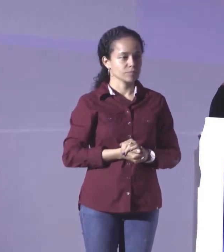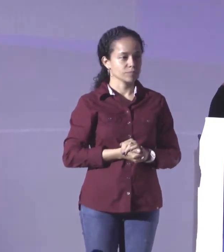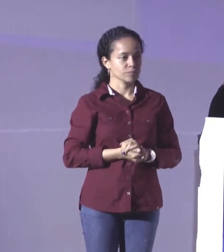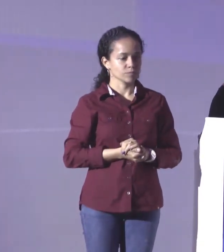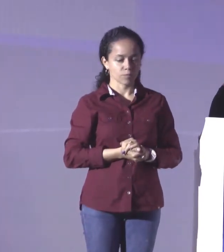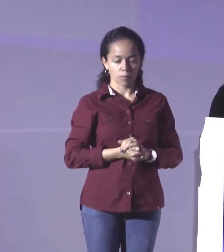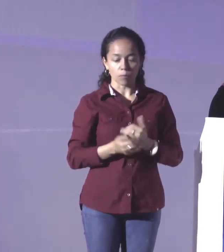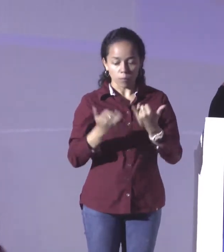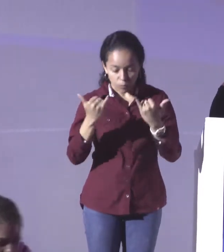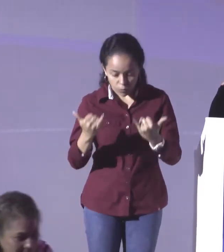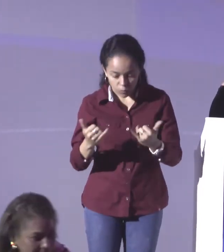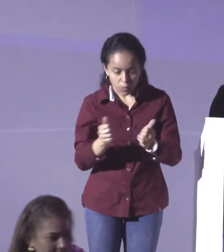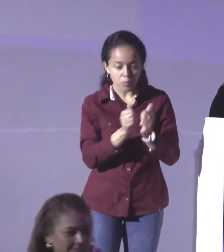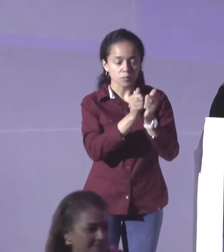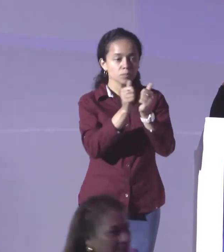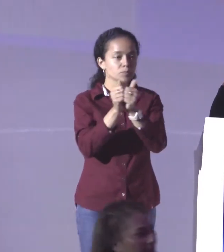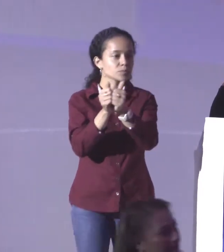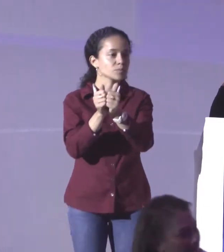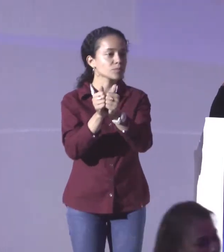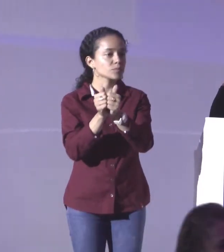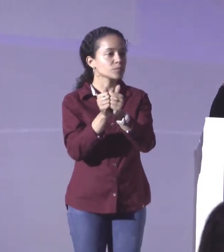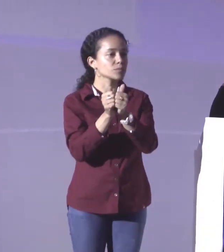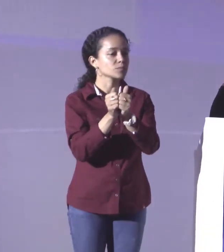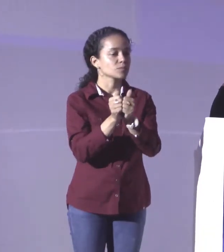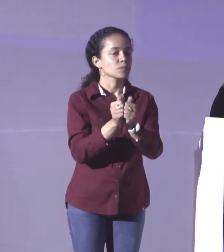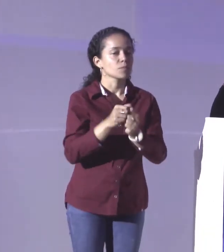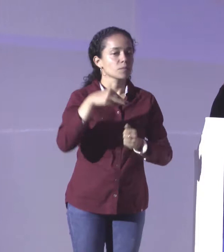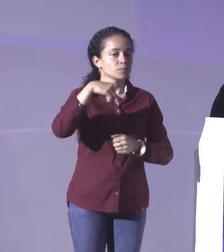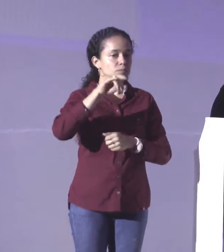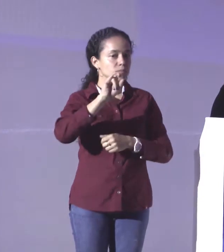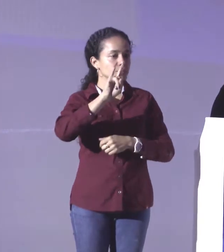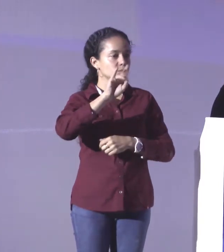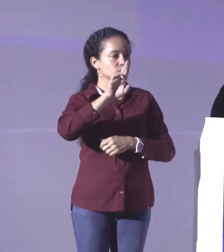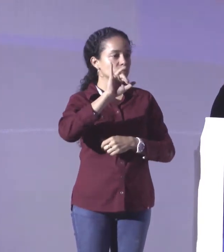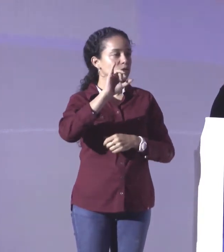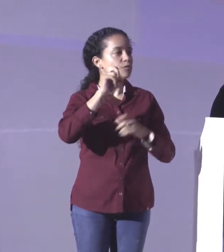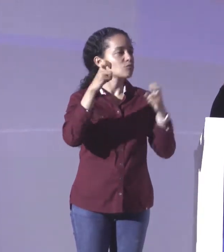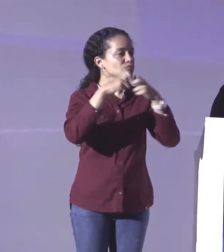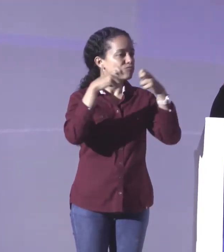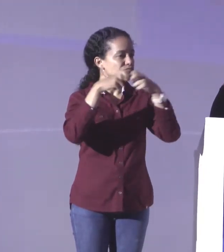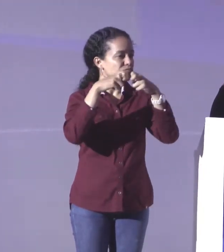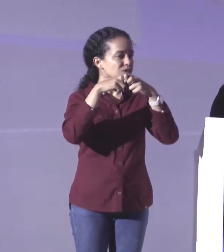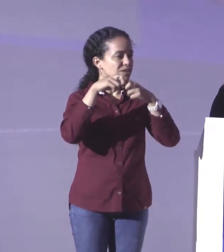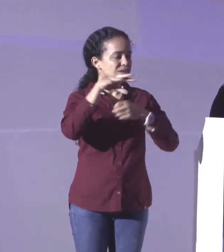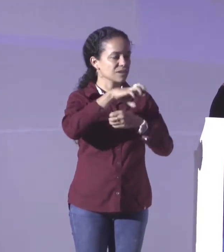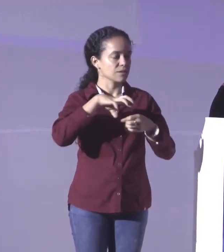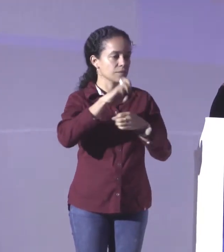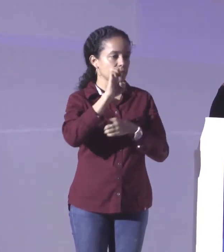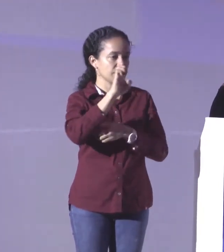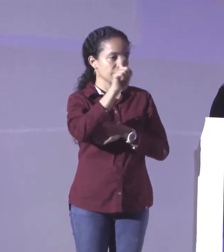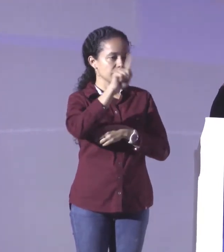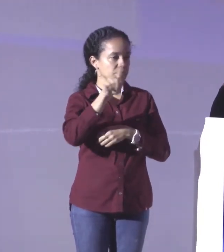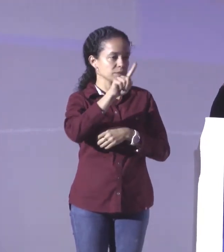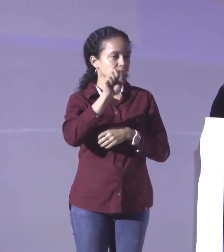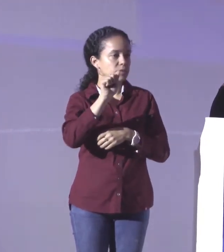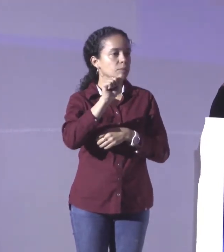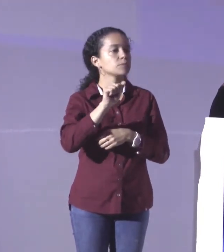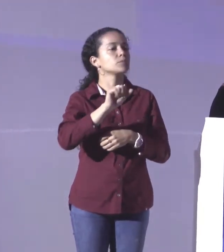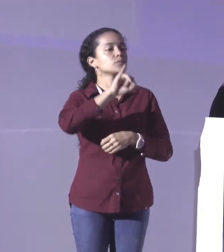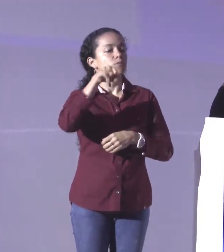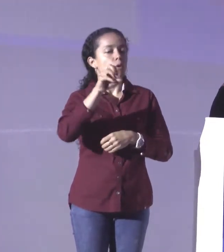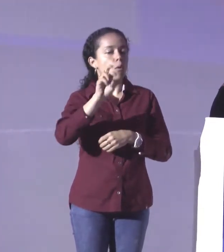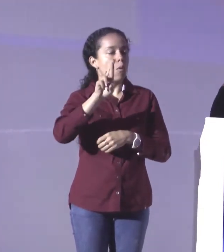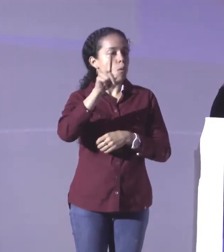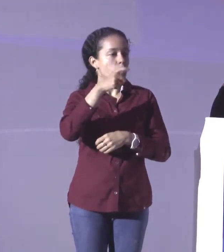Nos acompaña también Mauricio Montoya Bossi, gerente general de la Electrificadora de Santander, ESA, y Jorge Valén, director